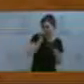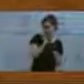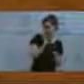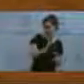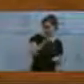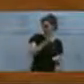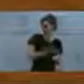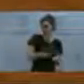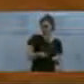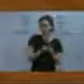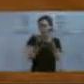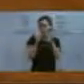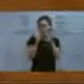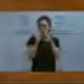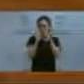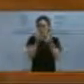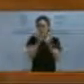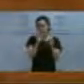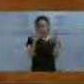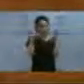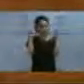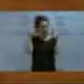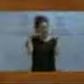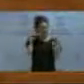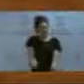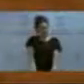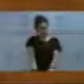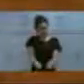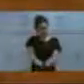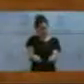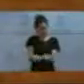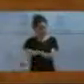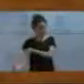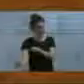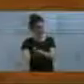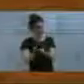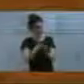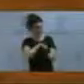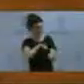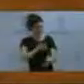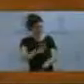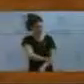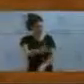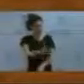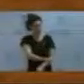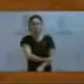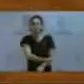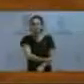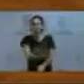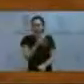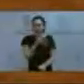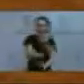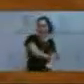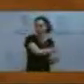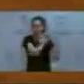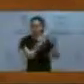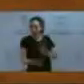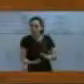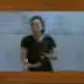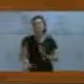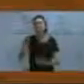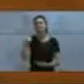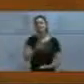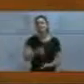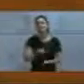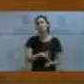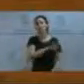ahí en la ruina, absolutamente desacreditado y en la ruina. Pero, efectivamente, aquí lo han dicho anteriores